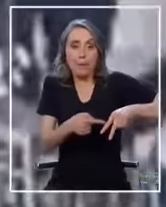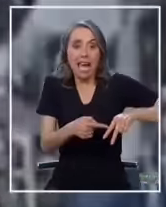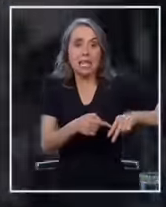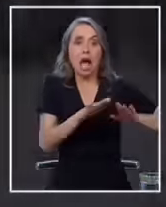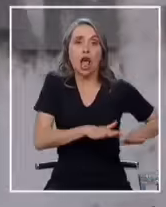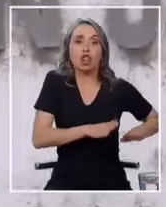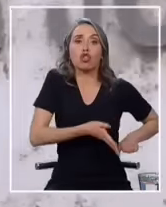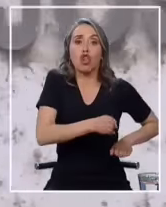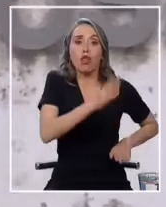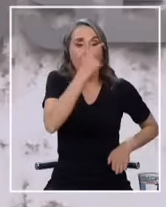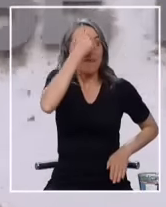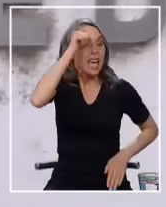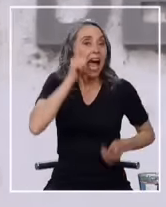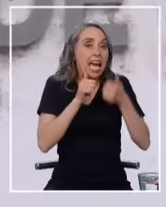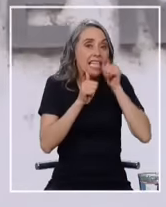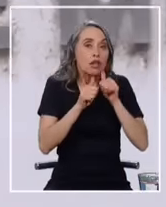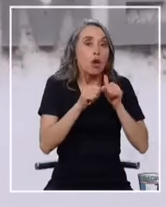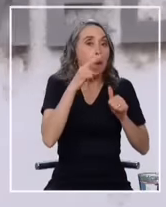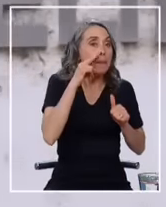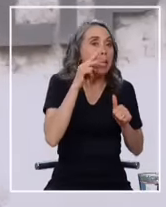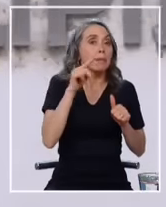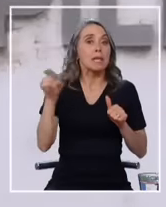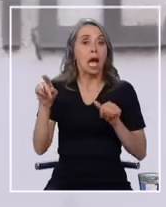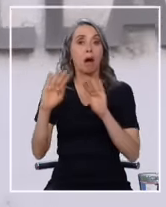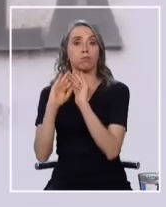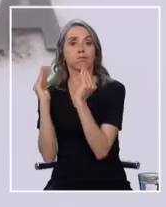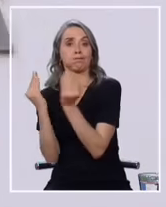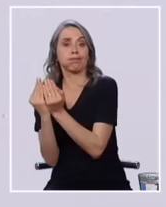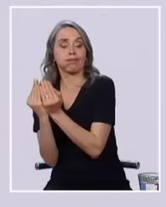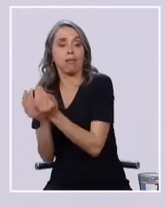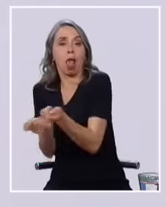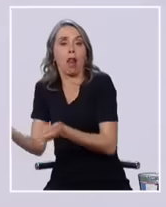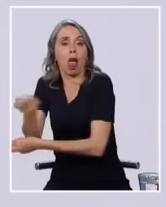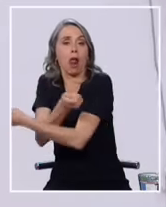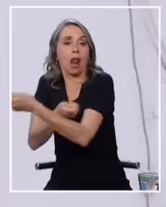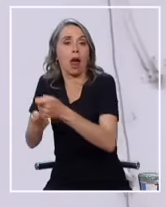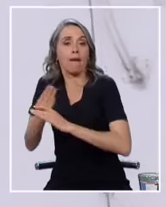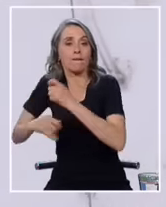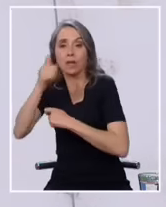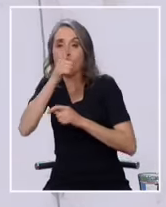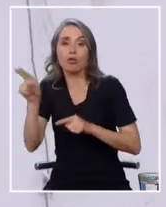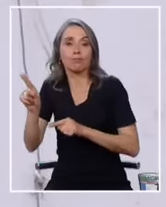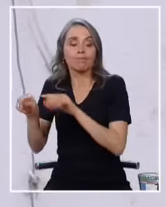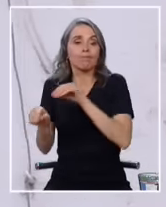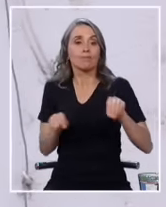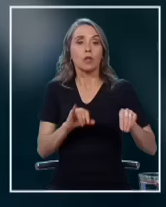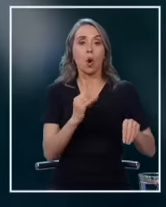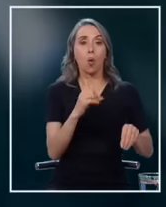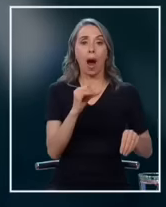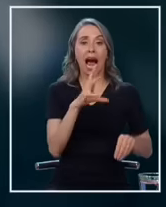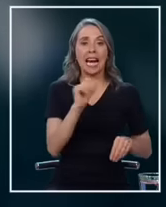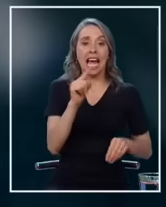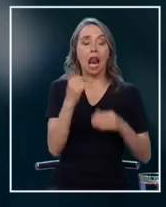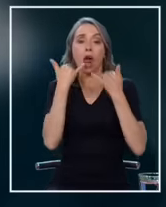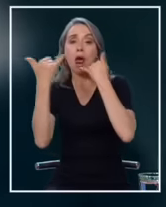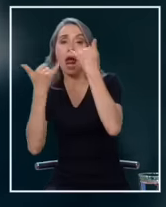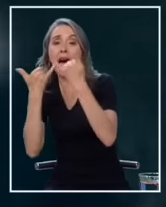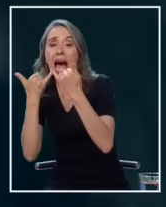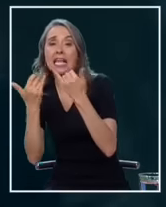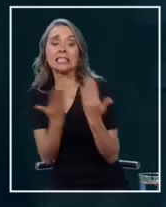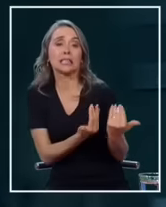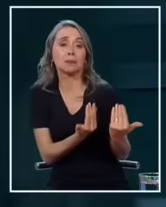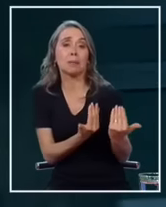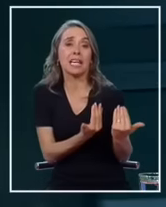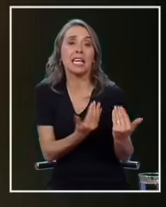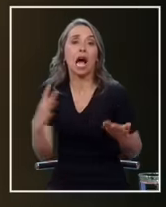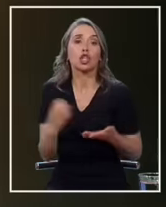en Melipilla, lejos del búnker donde realizaba todas sus operaciones, y a la espera de que Juan Carlos Vidal y sus gestiones le consiguieran